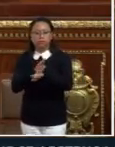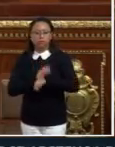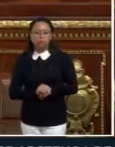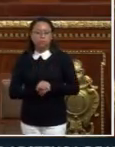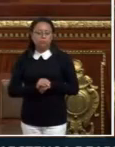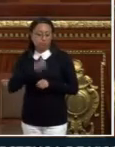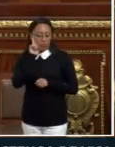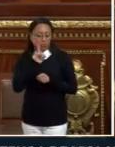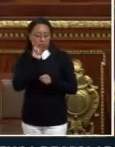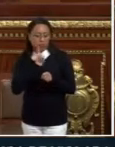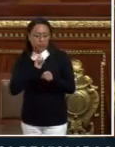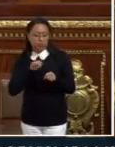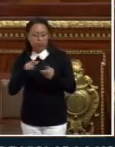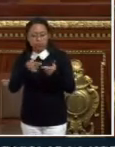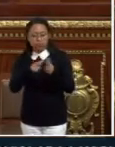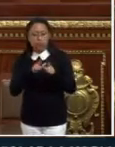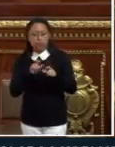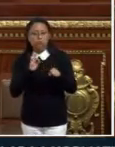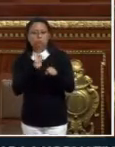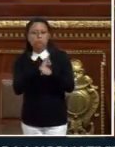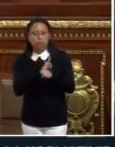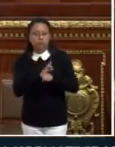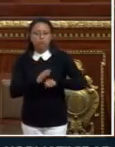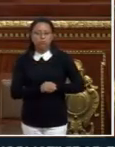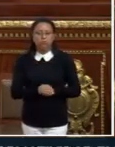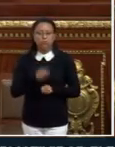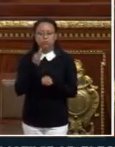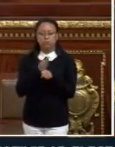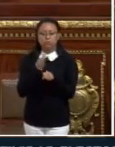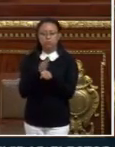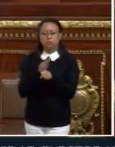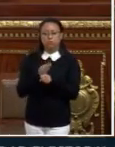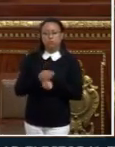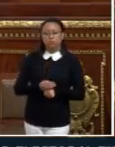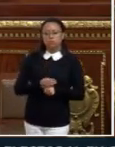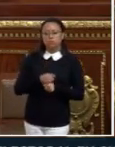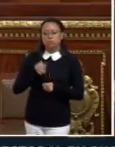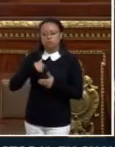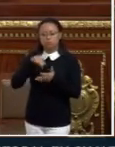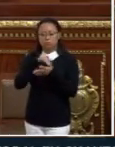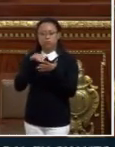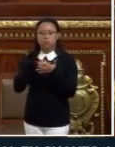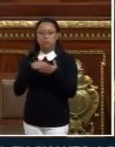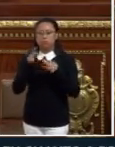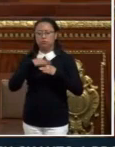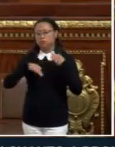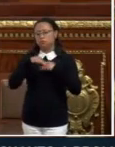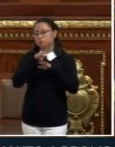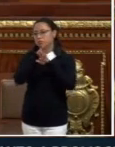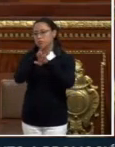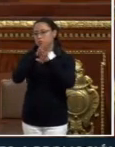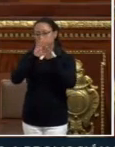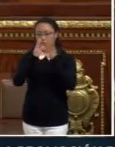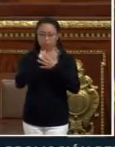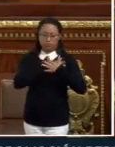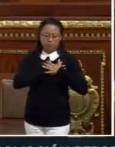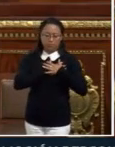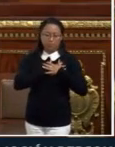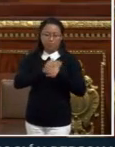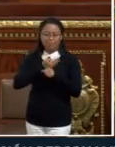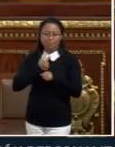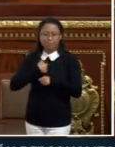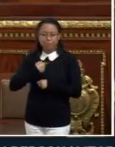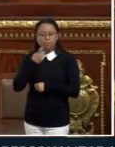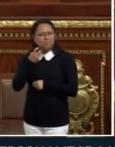Y ahorita estoy leyendo este que se llama Todo sobre el amor. Lo traigo a colación porque en las cifras